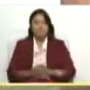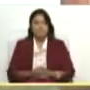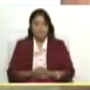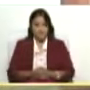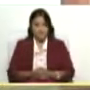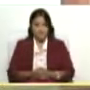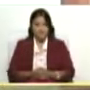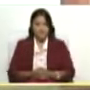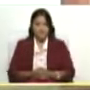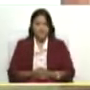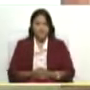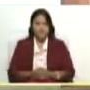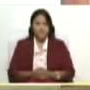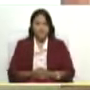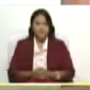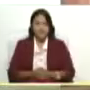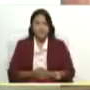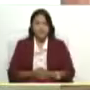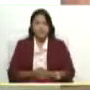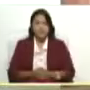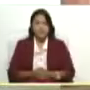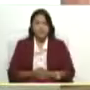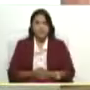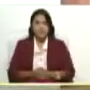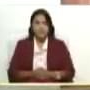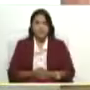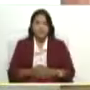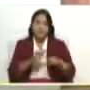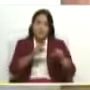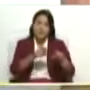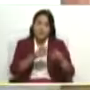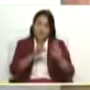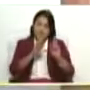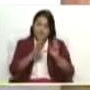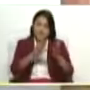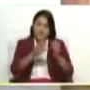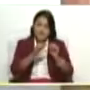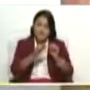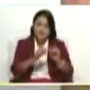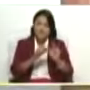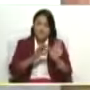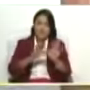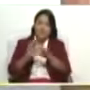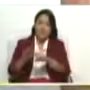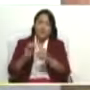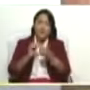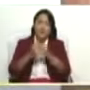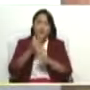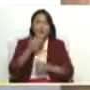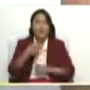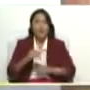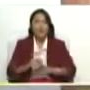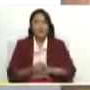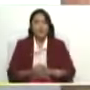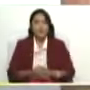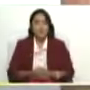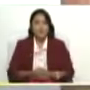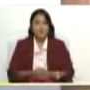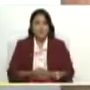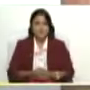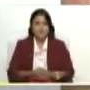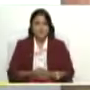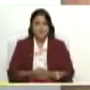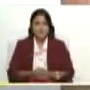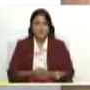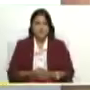Espero que siga creyendo sobre todo en el deporte en la juventud como lo dije antes